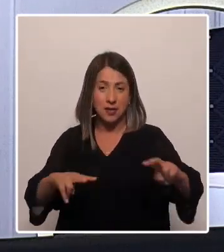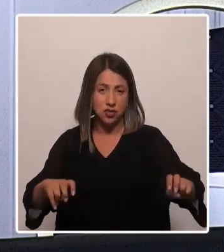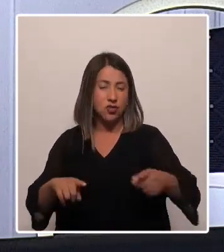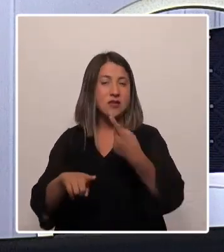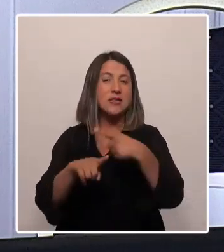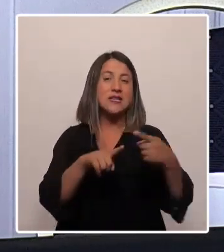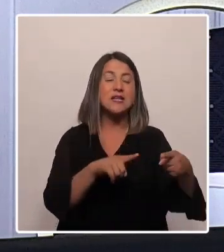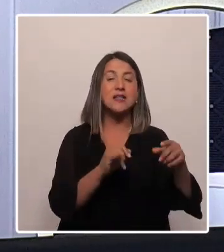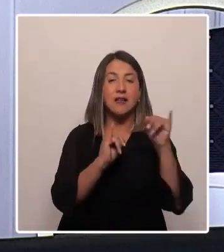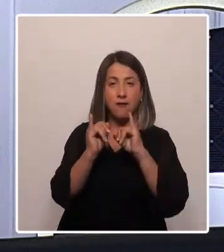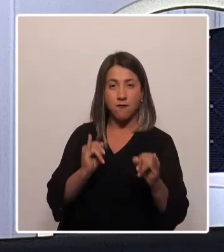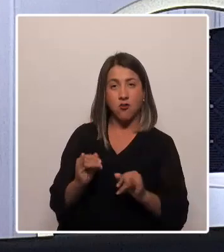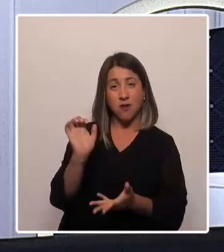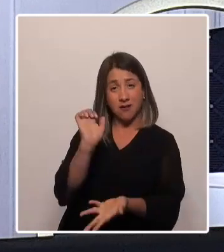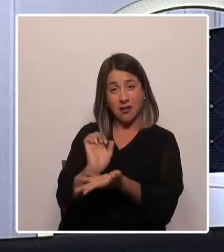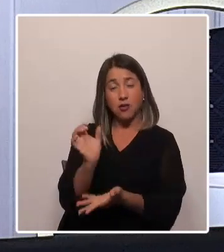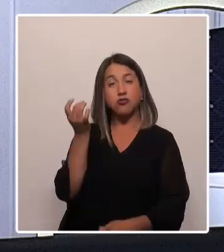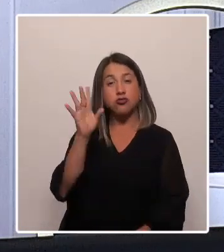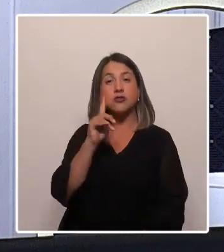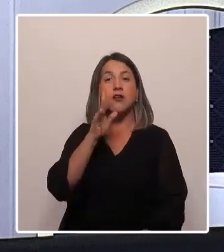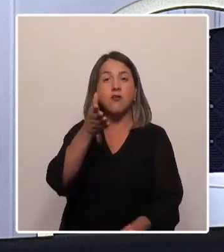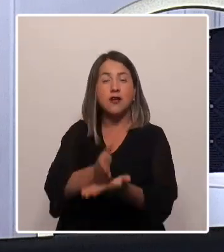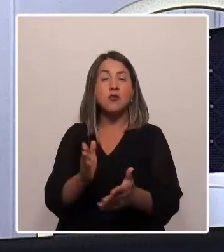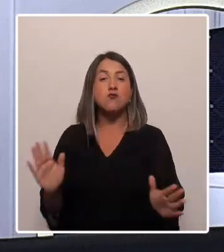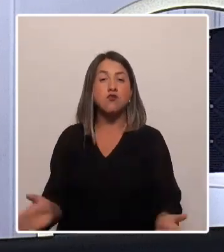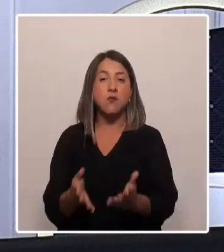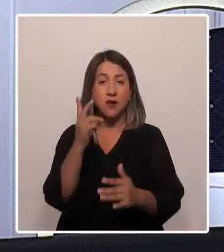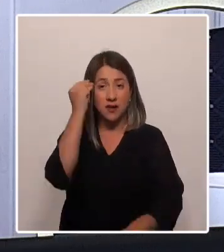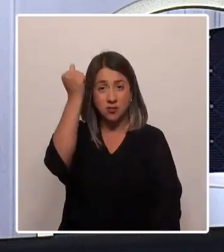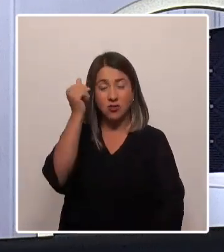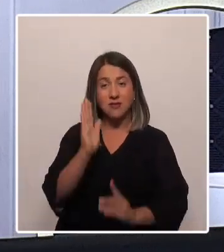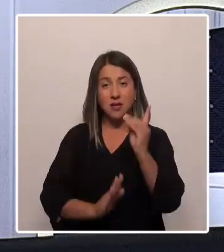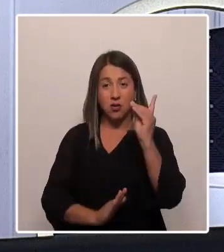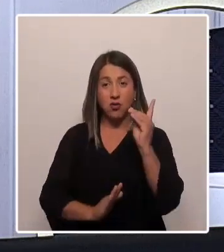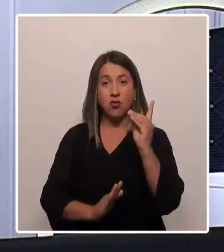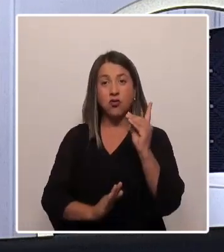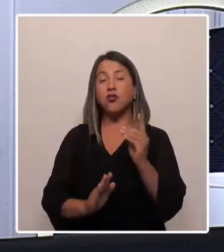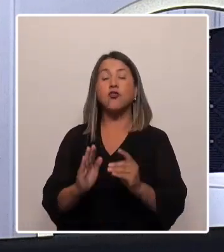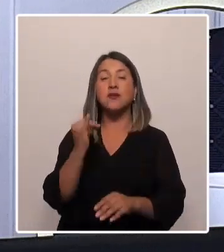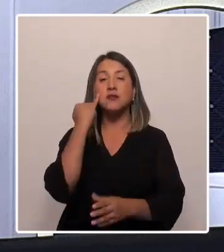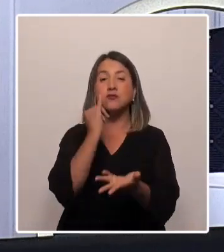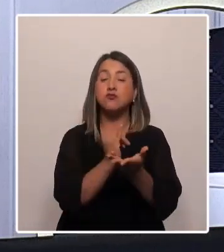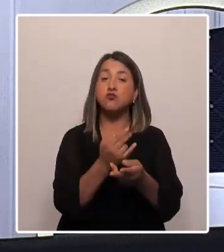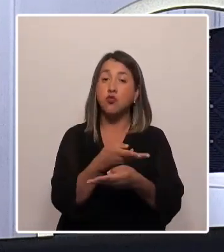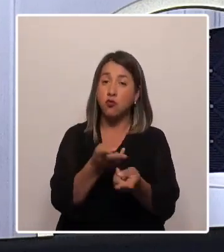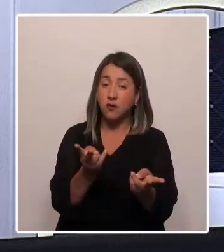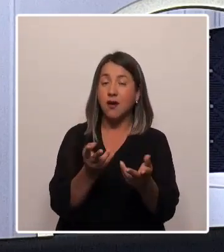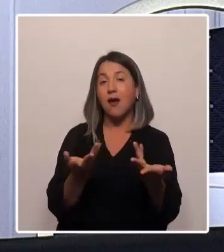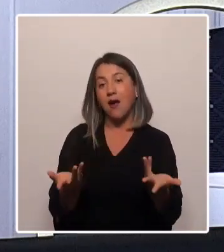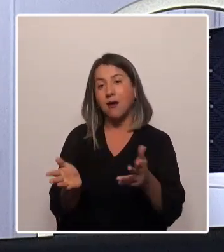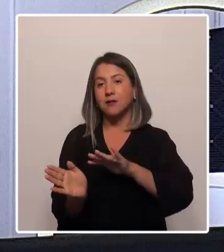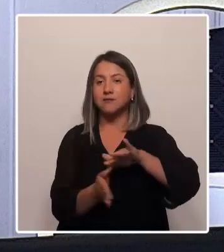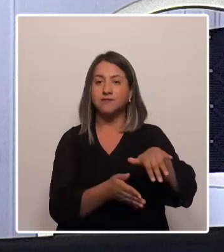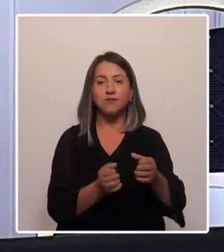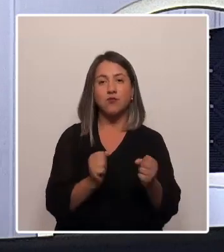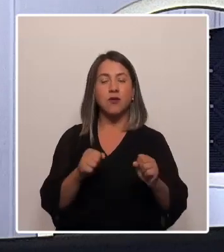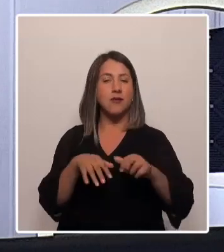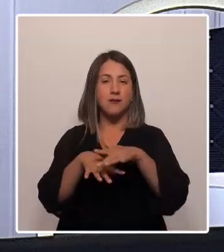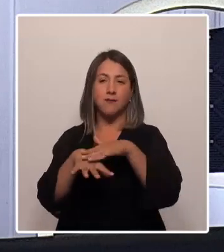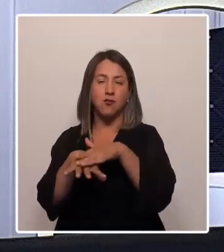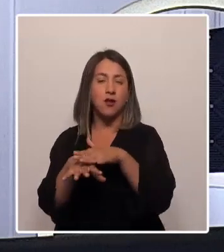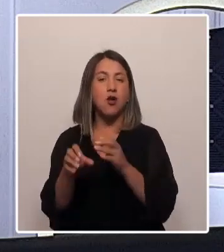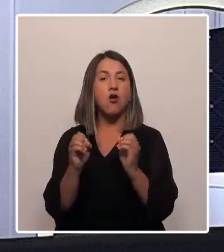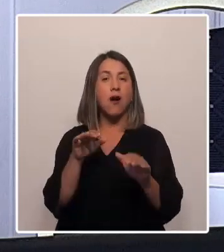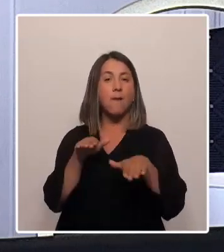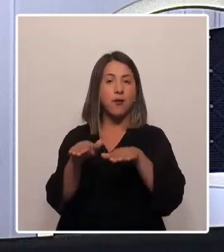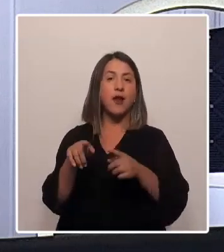Si el Estado solo tiene la obligación de promover la creación y desarrollo de entidades públicas, entonces queda al margen de poder influir o apoyar a otro